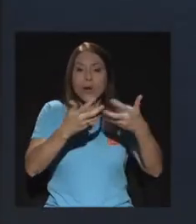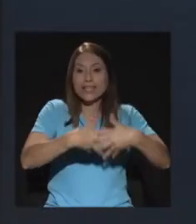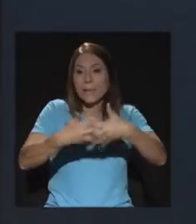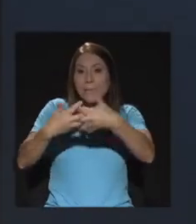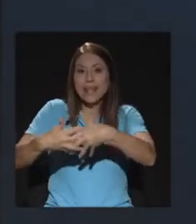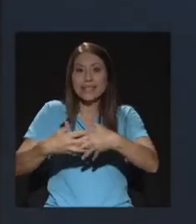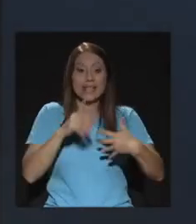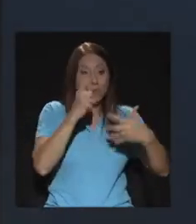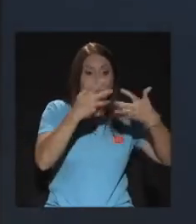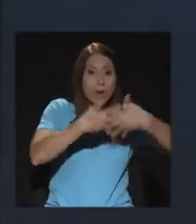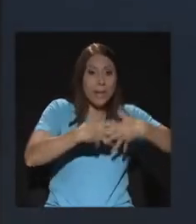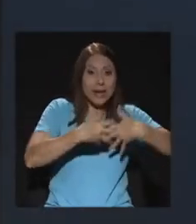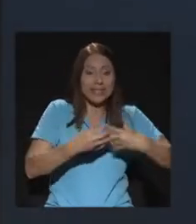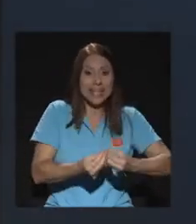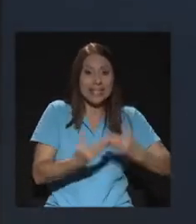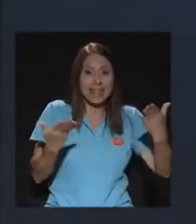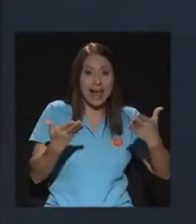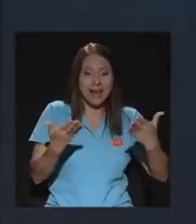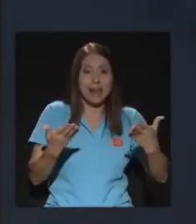empresa estatal,